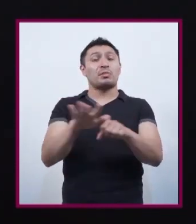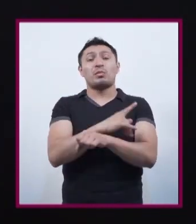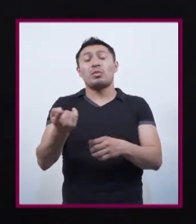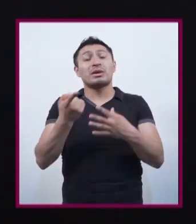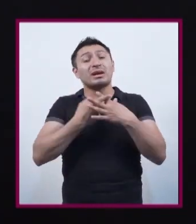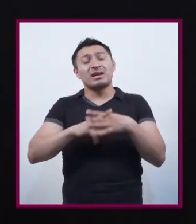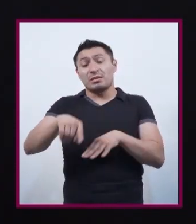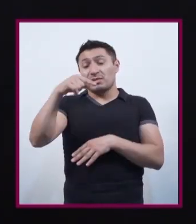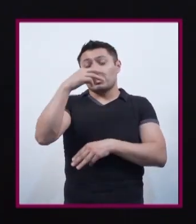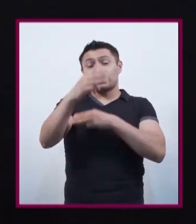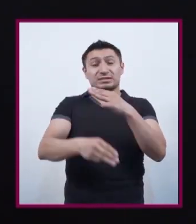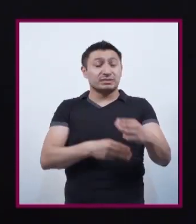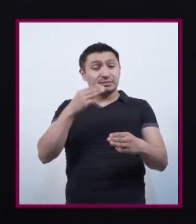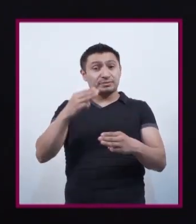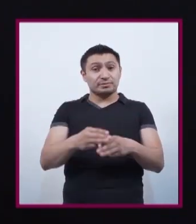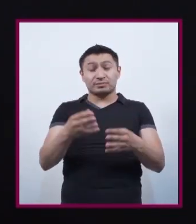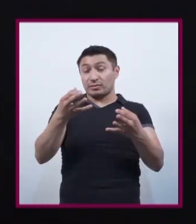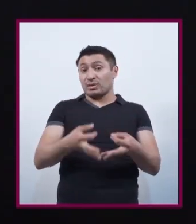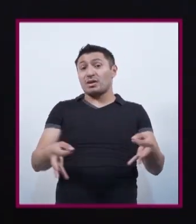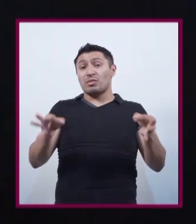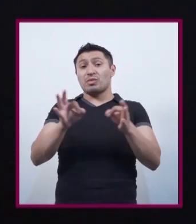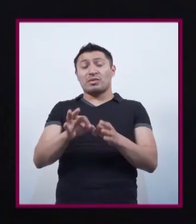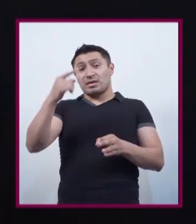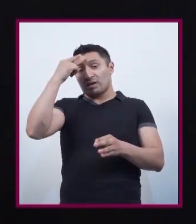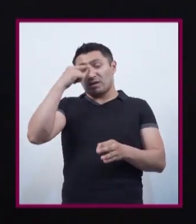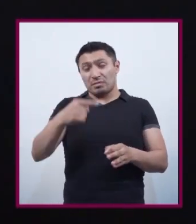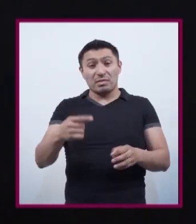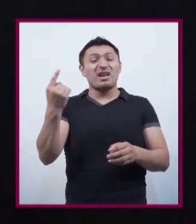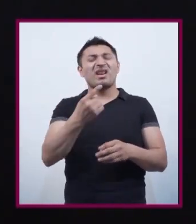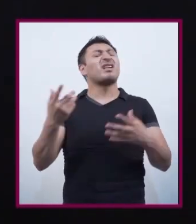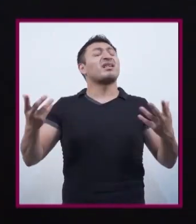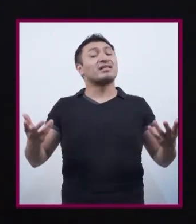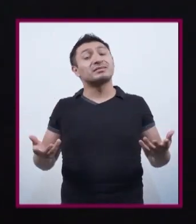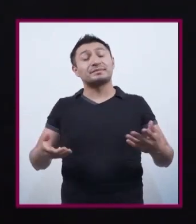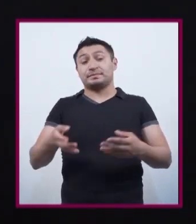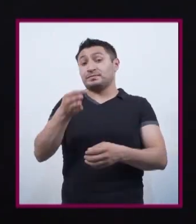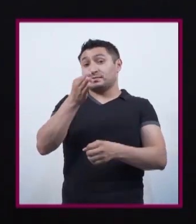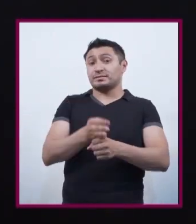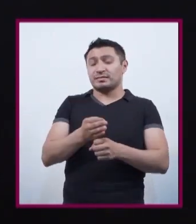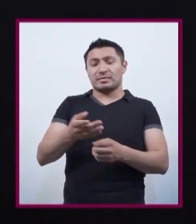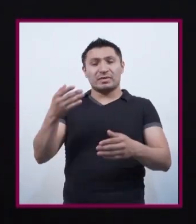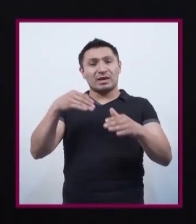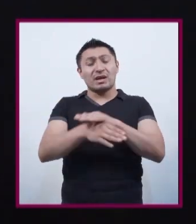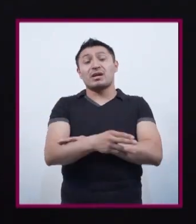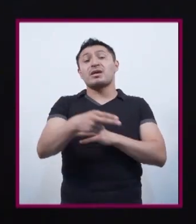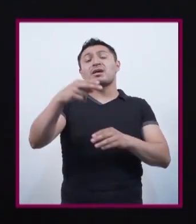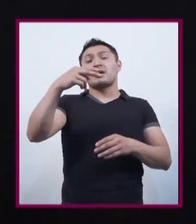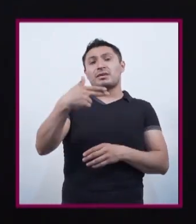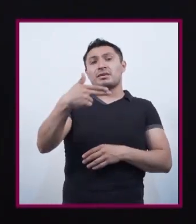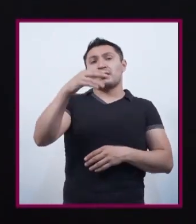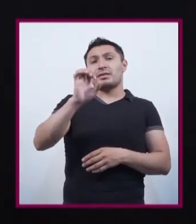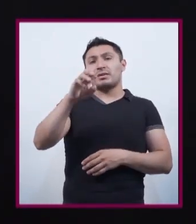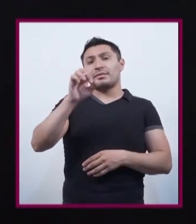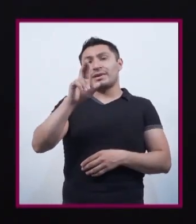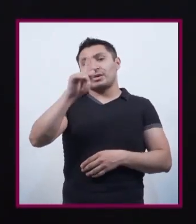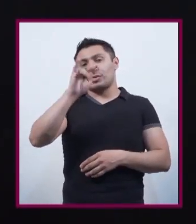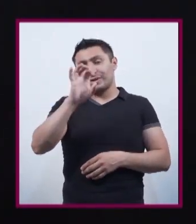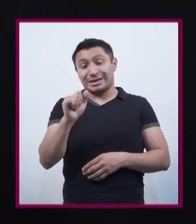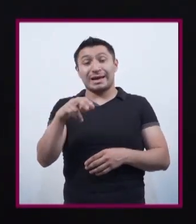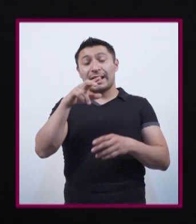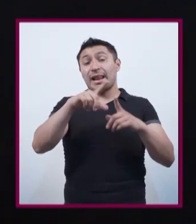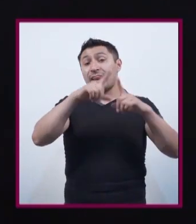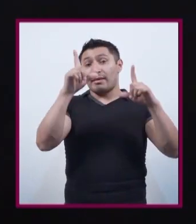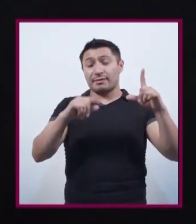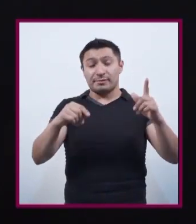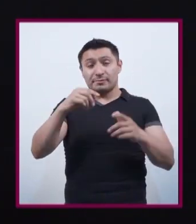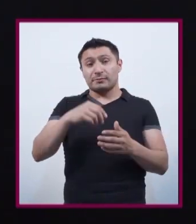en el mundo, su importancia para el desarrollo de nuestra sociedad y entraremos a la Hemeroteca Nacional de México para conocer qué